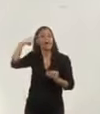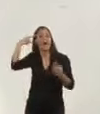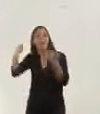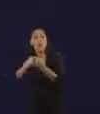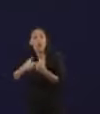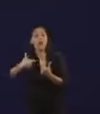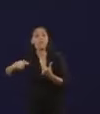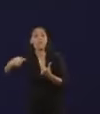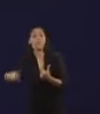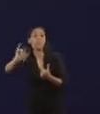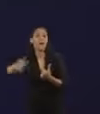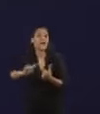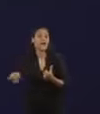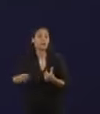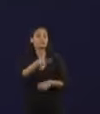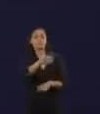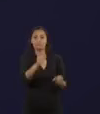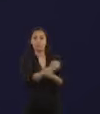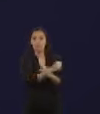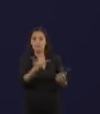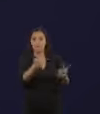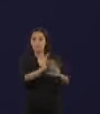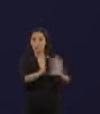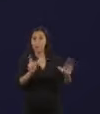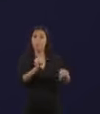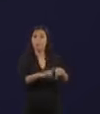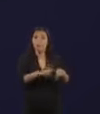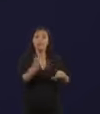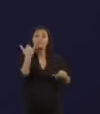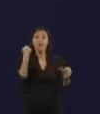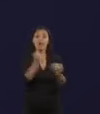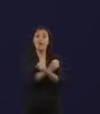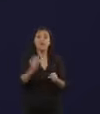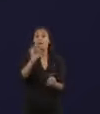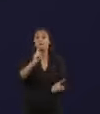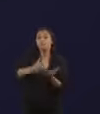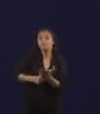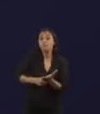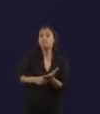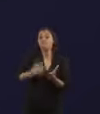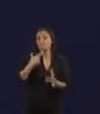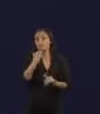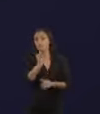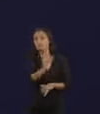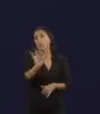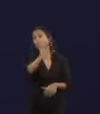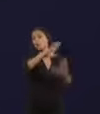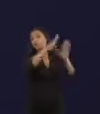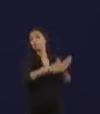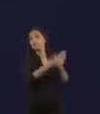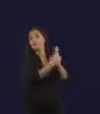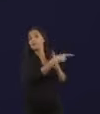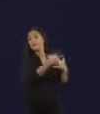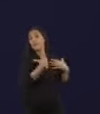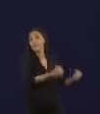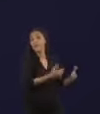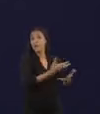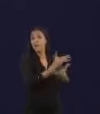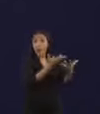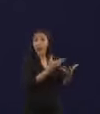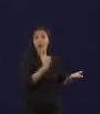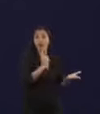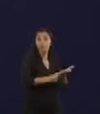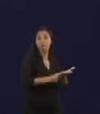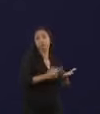que ver con esto no bueno eso no hay ninguna definición y en tal caso cuando la haya sea la superintendencia O sea el propio Ministerio de salud Se va se